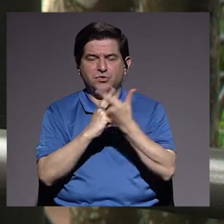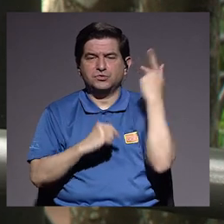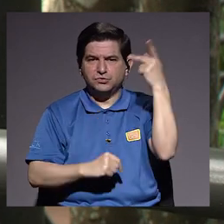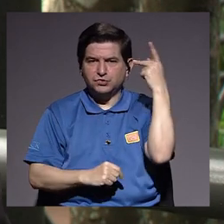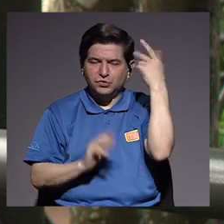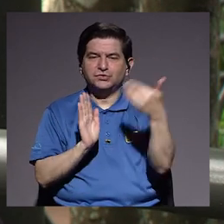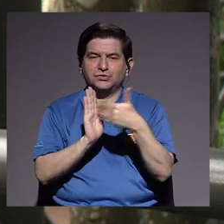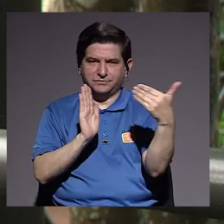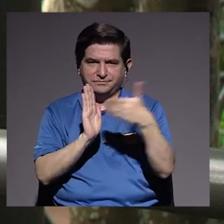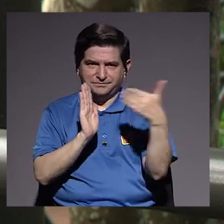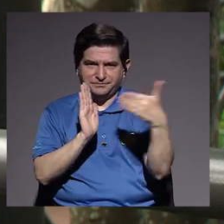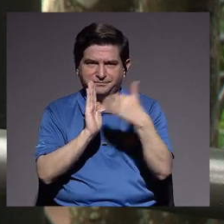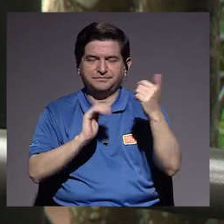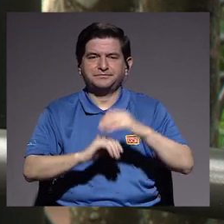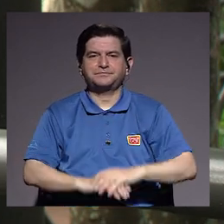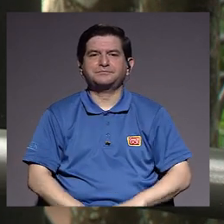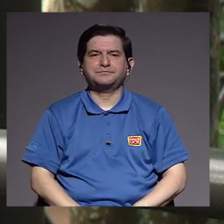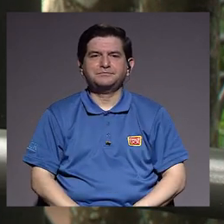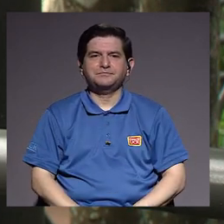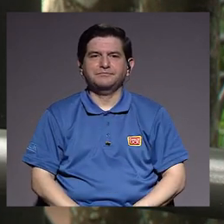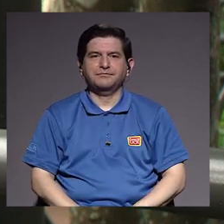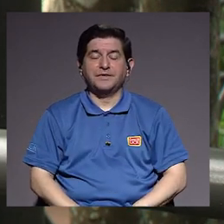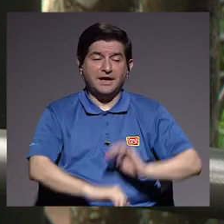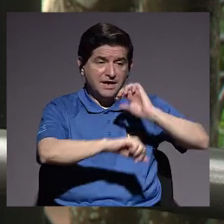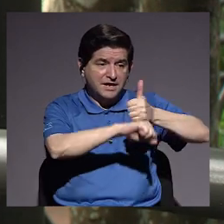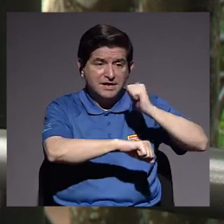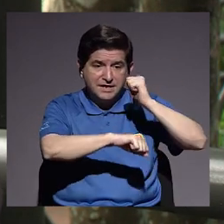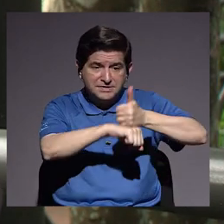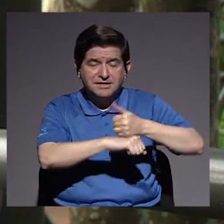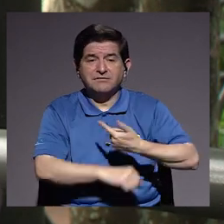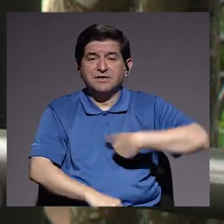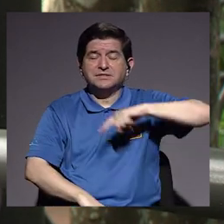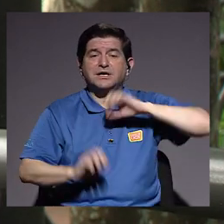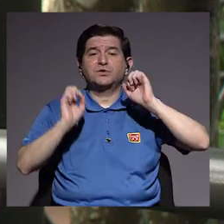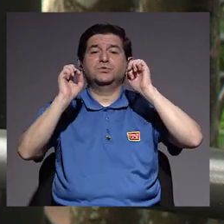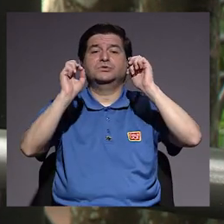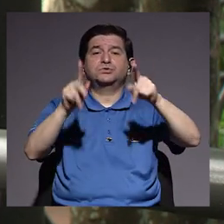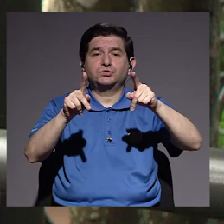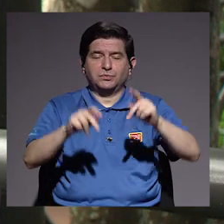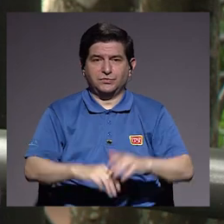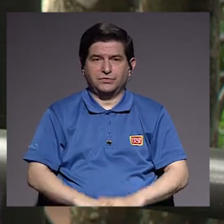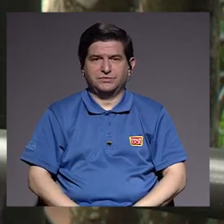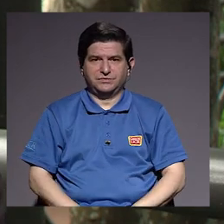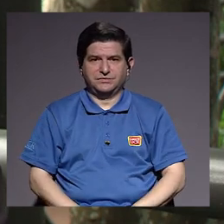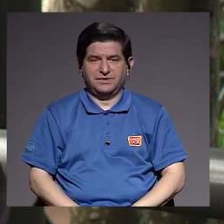que determinan y condicionan nuestras posibilidades y muchas veces lo que podríamos decir,